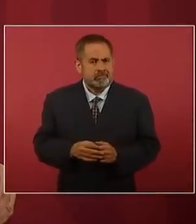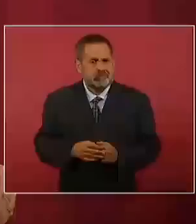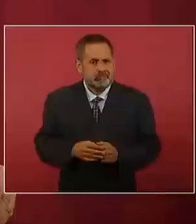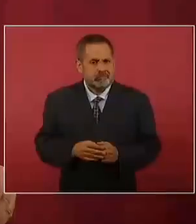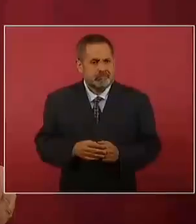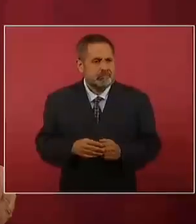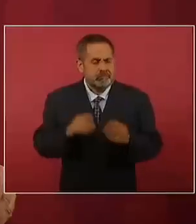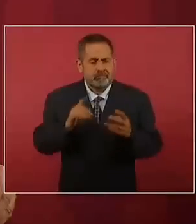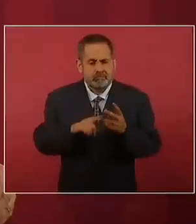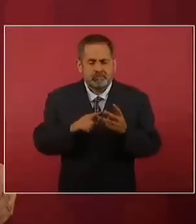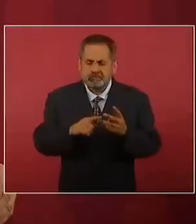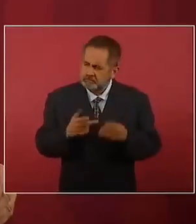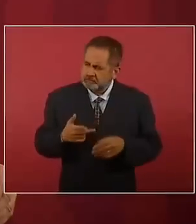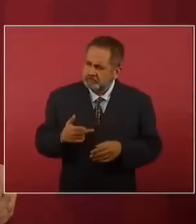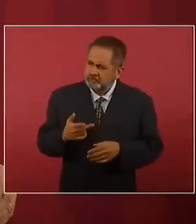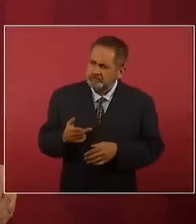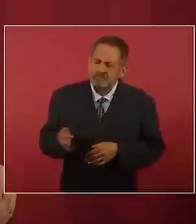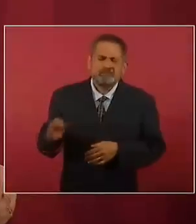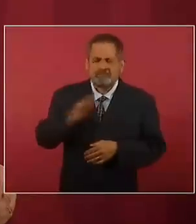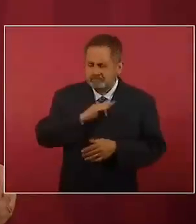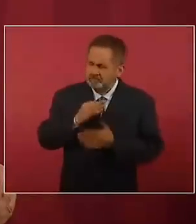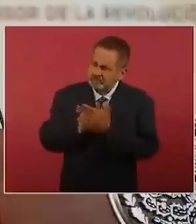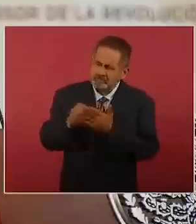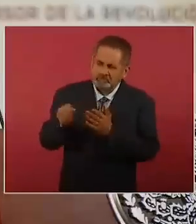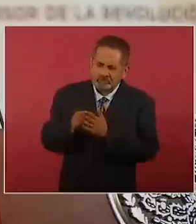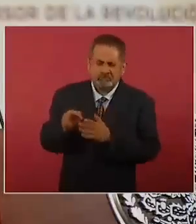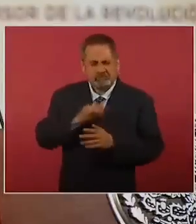de quienes se atreven